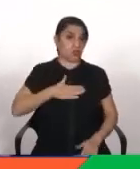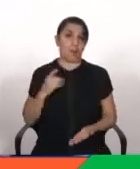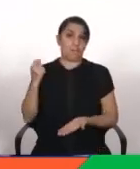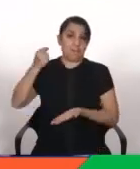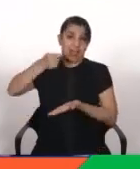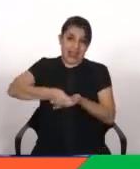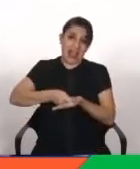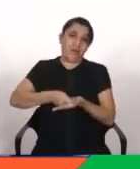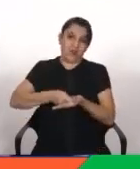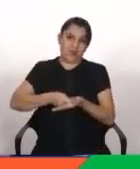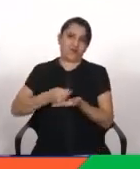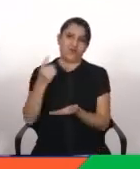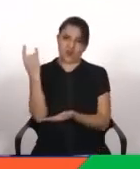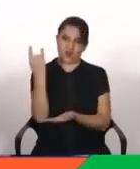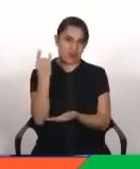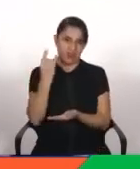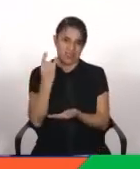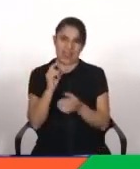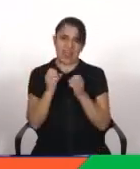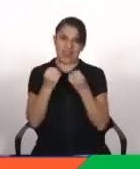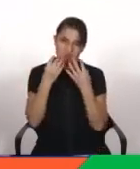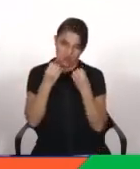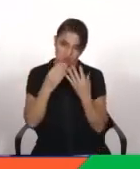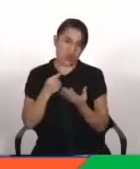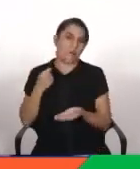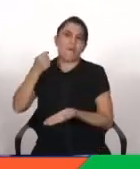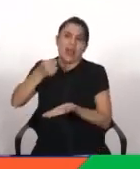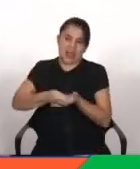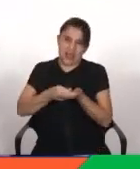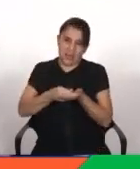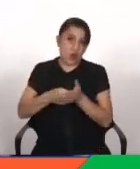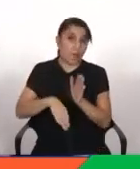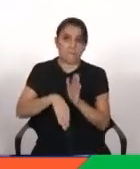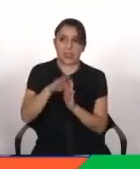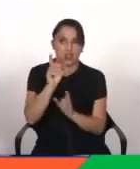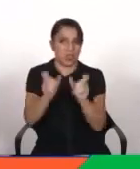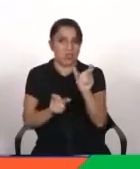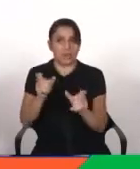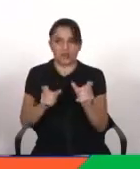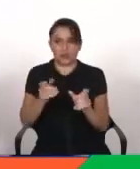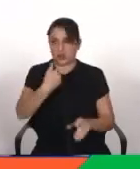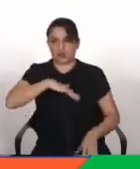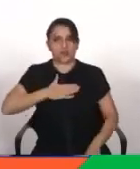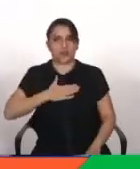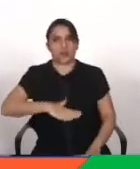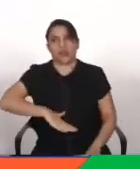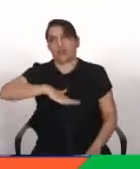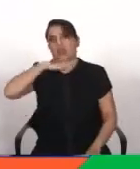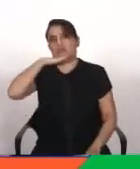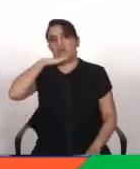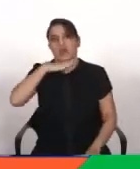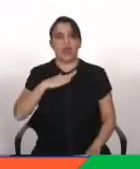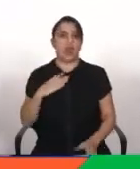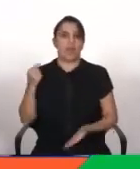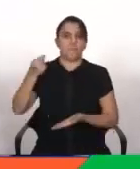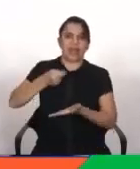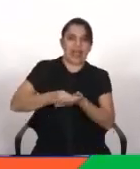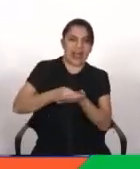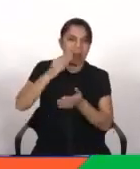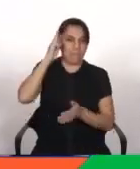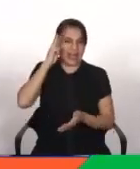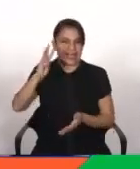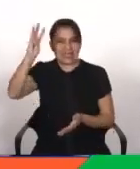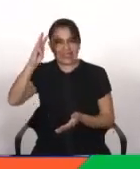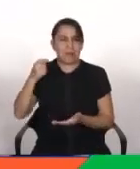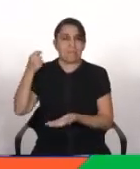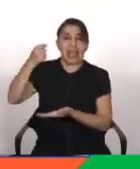educación. La mayoría de nosotros tenemos que pagar y estamos con deudas, ¿no es cierto? Y tenemos que pagar nuestros máster y nuestros doctorados.